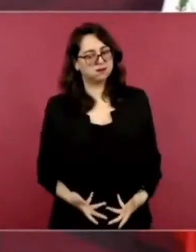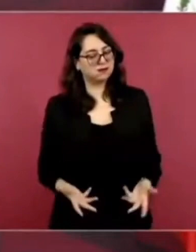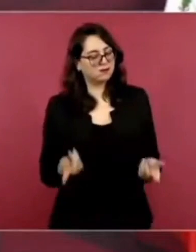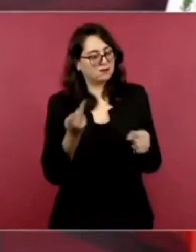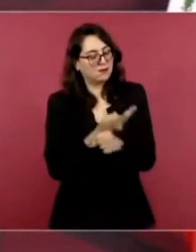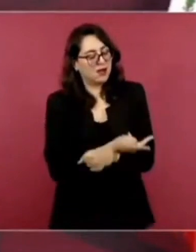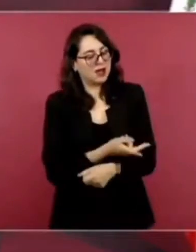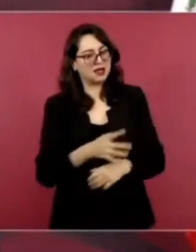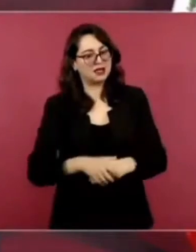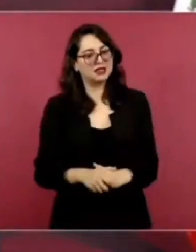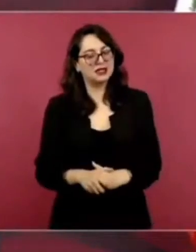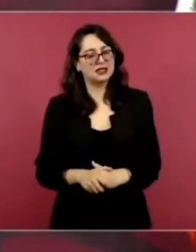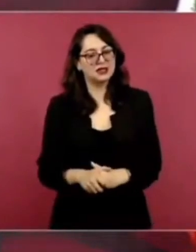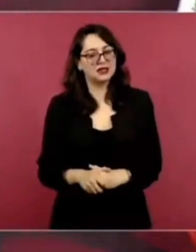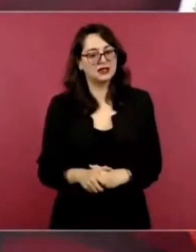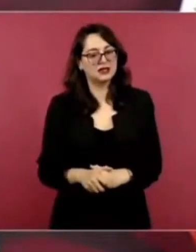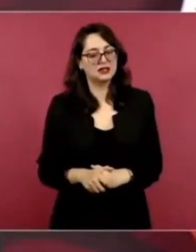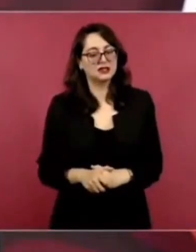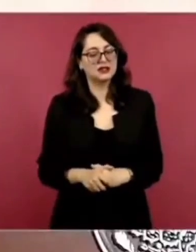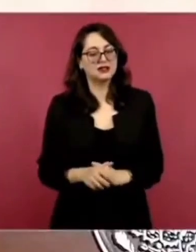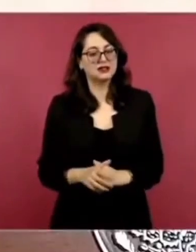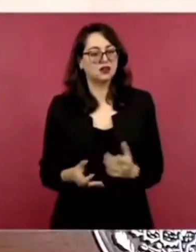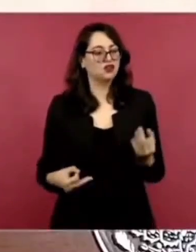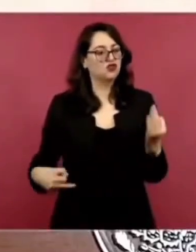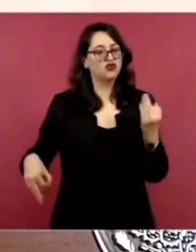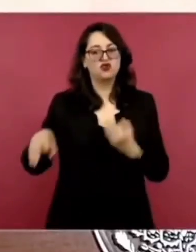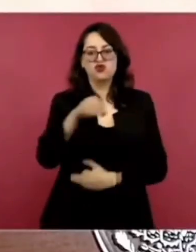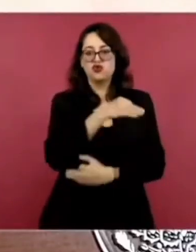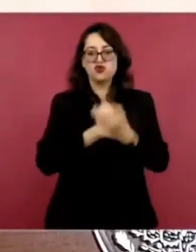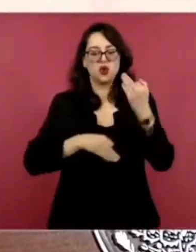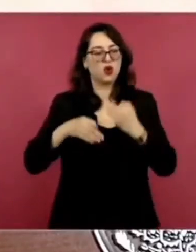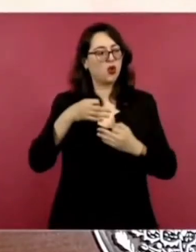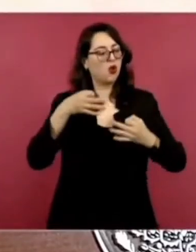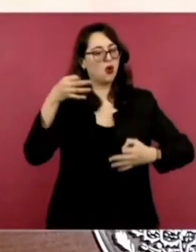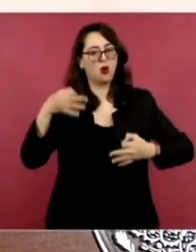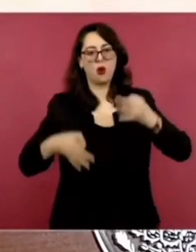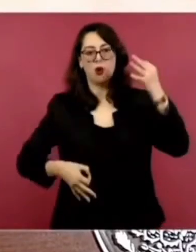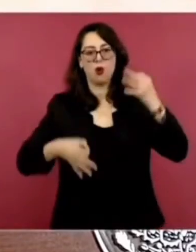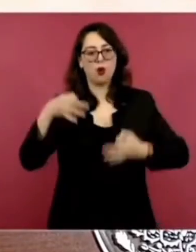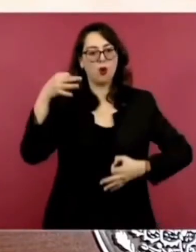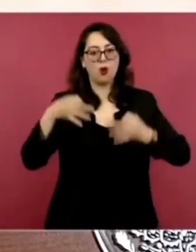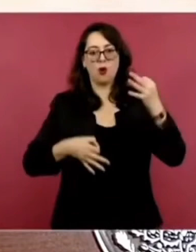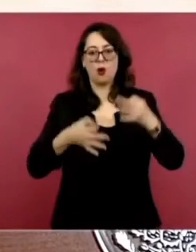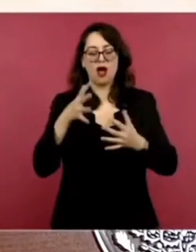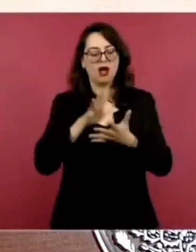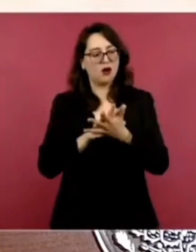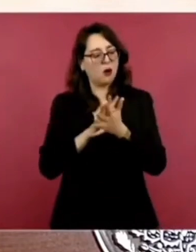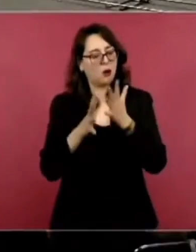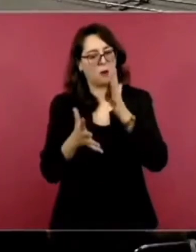están, bueno, casi todos, para no generalizar.